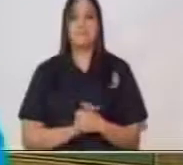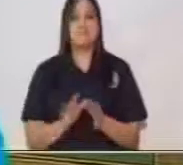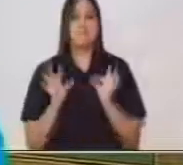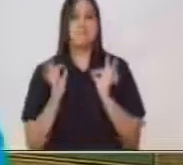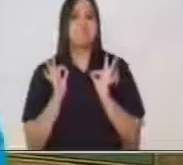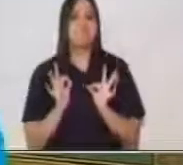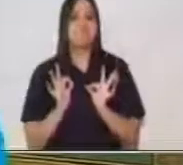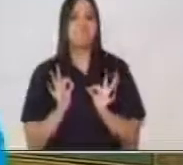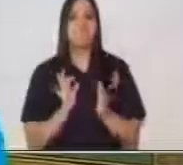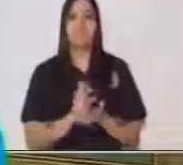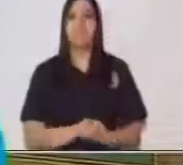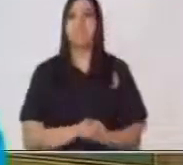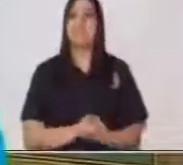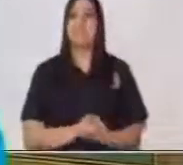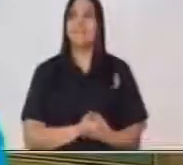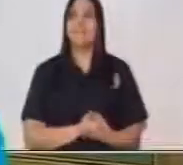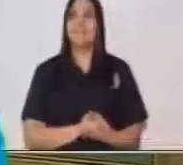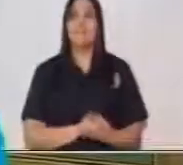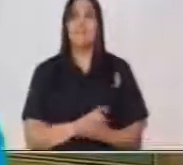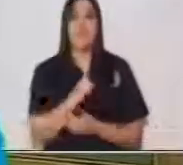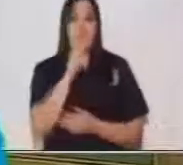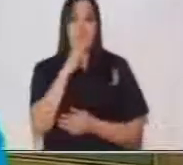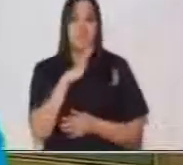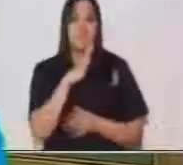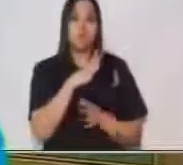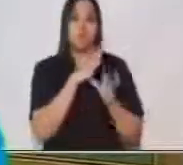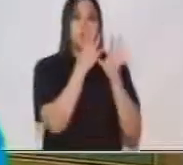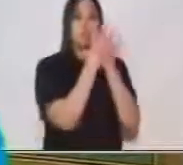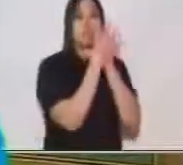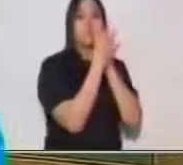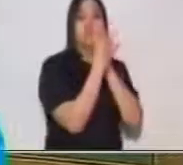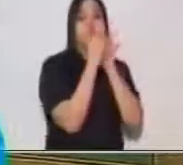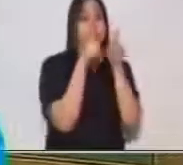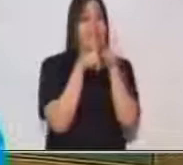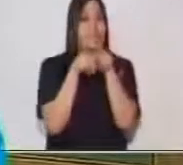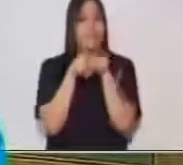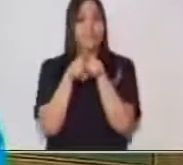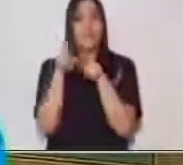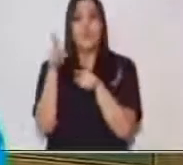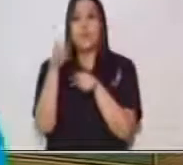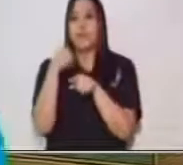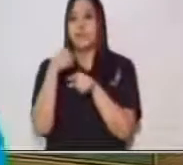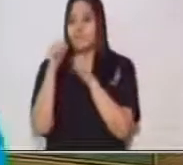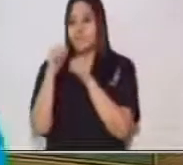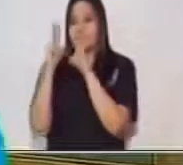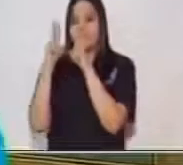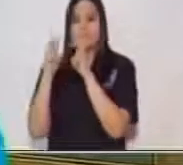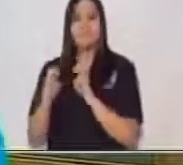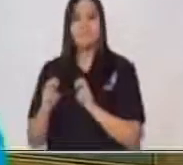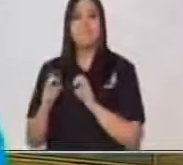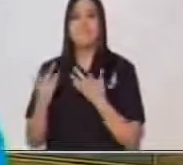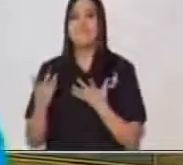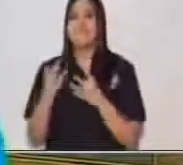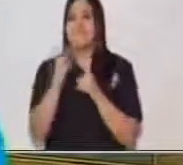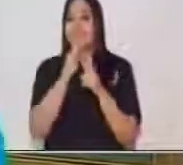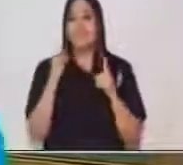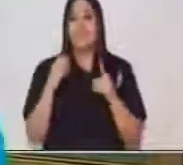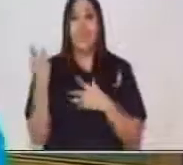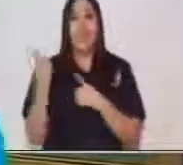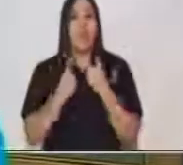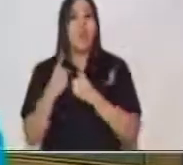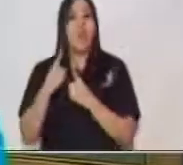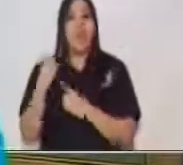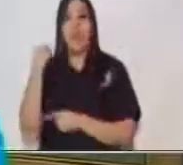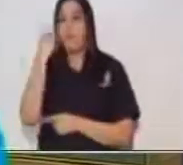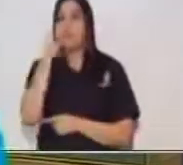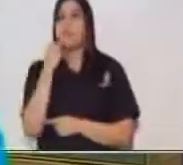Excelente. Tienes que ir copiándolo conmigo y vamos ahora a analizar nuestra oración. ¿Cuál sería el sujeto de